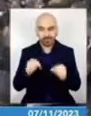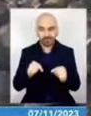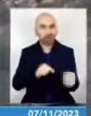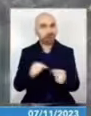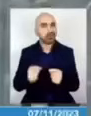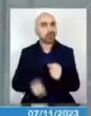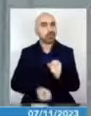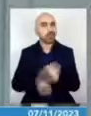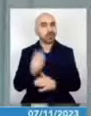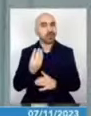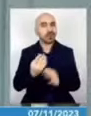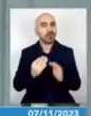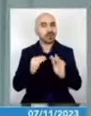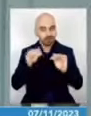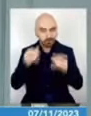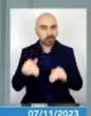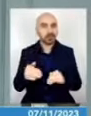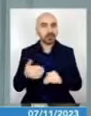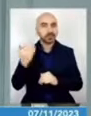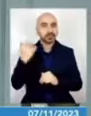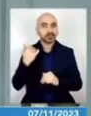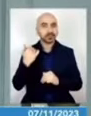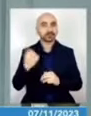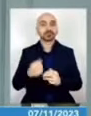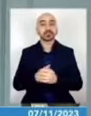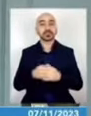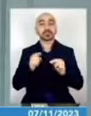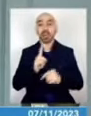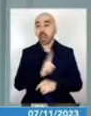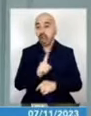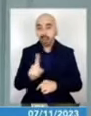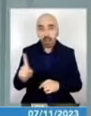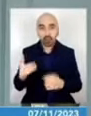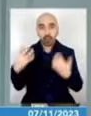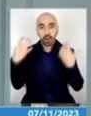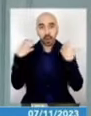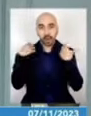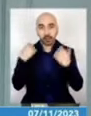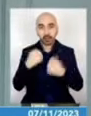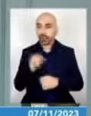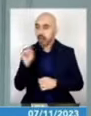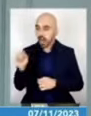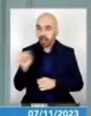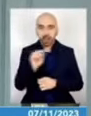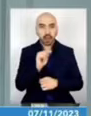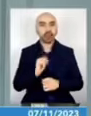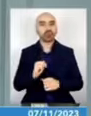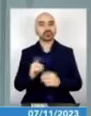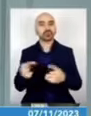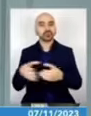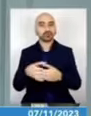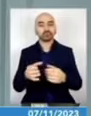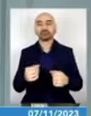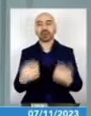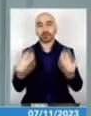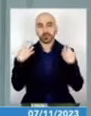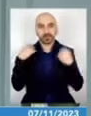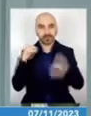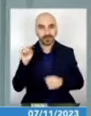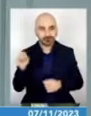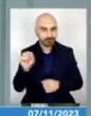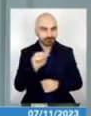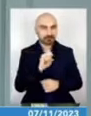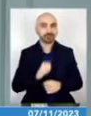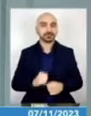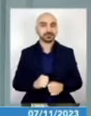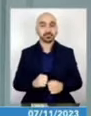historia y para hacernos cargo, cada uno desde su posición, de nuestras responsabilidades. Más allá de cualquier diferencia